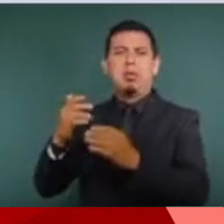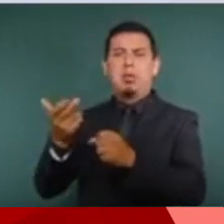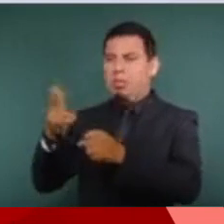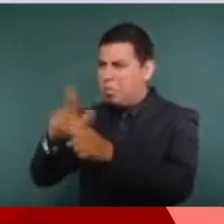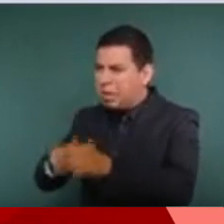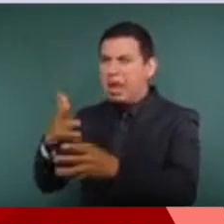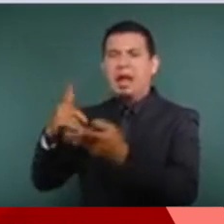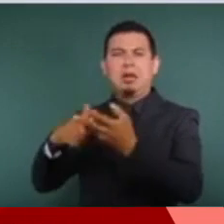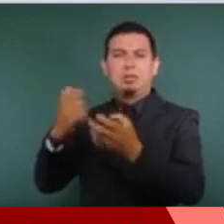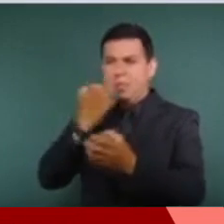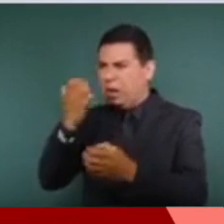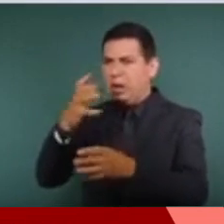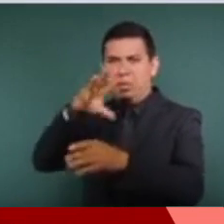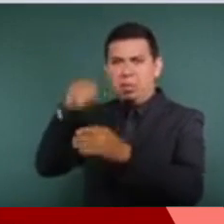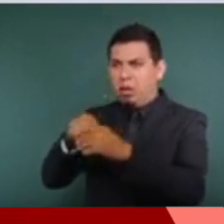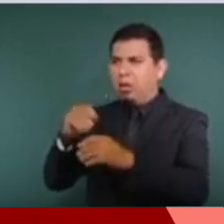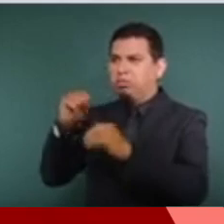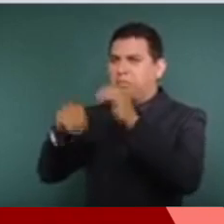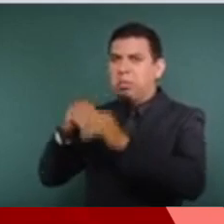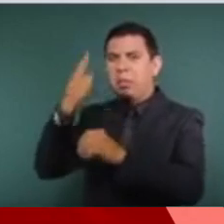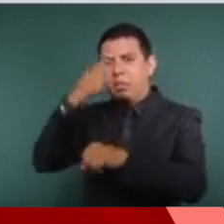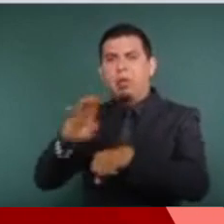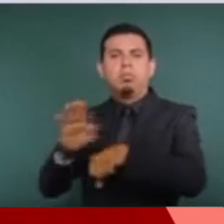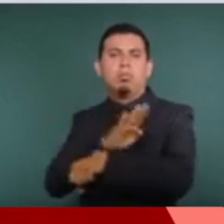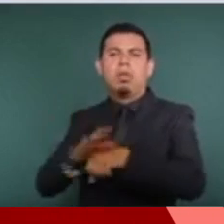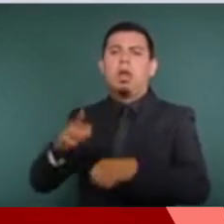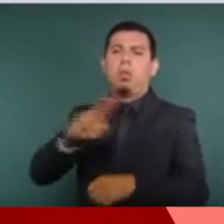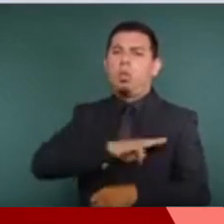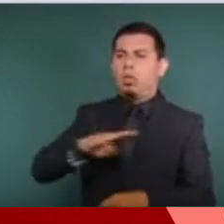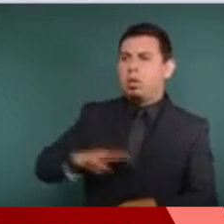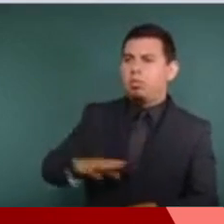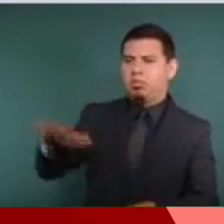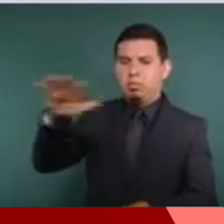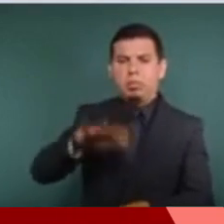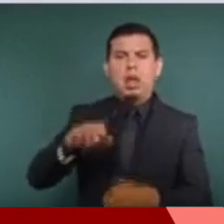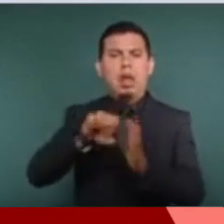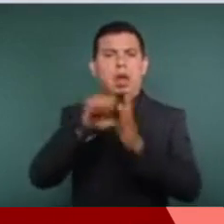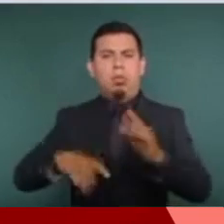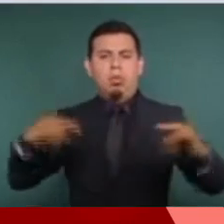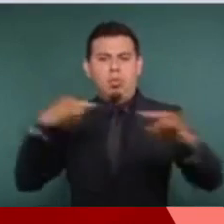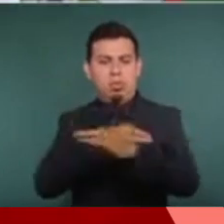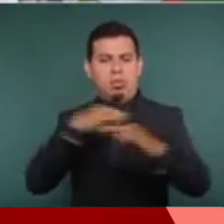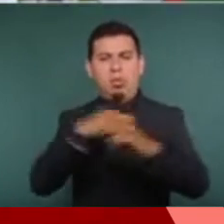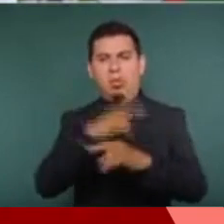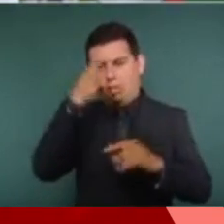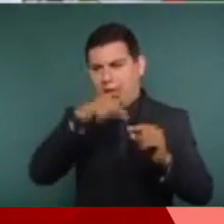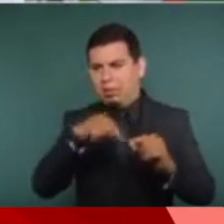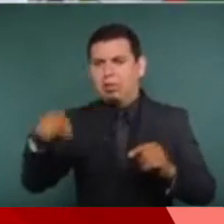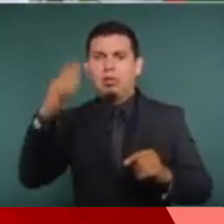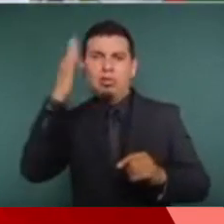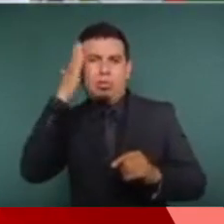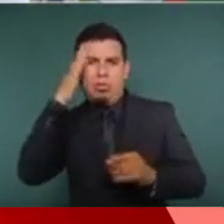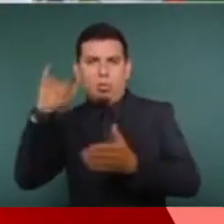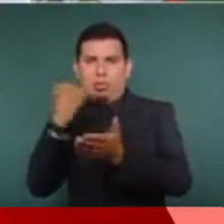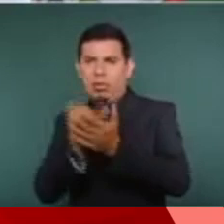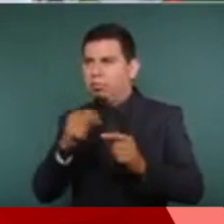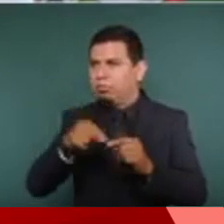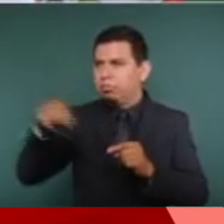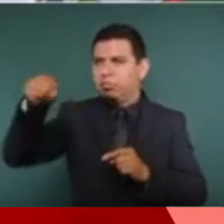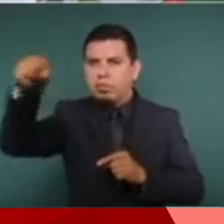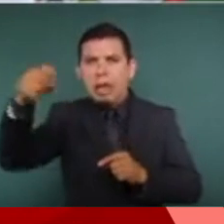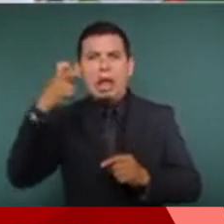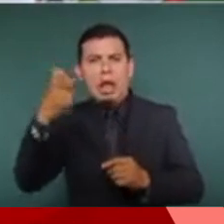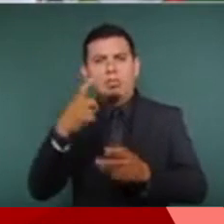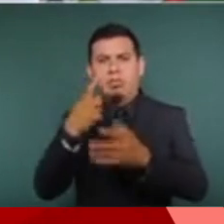también proyectos de beneficio municipal y social, como las carreteras a las cabeceras municipales. Queremos